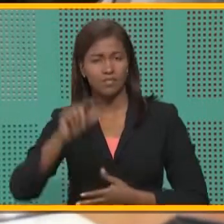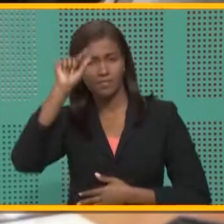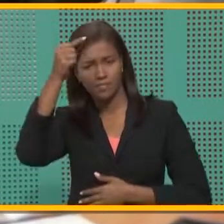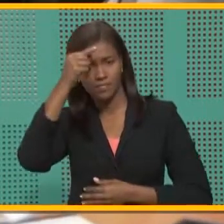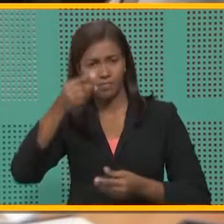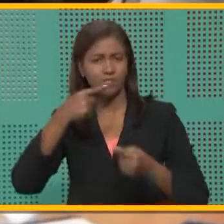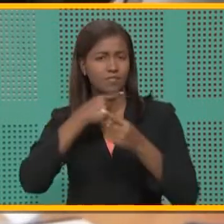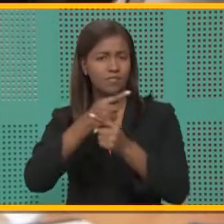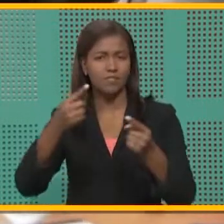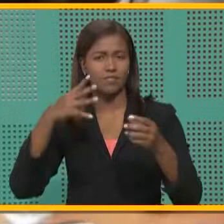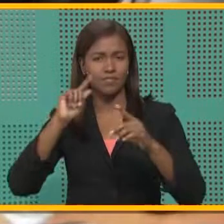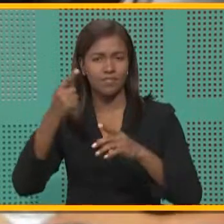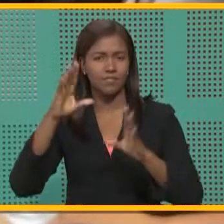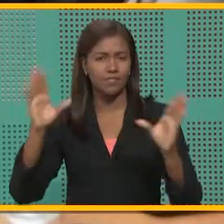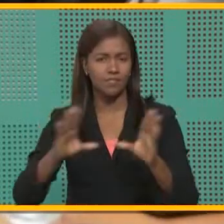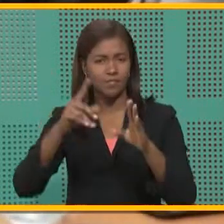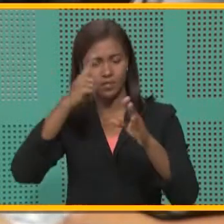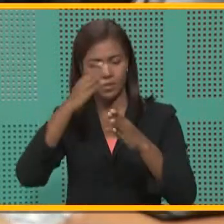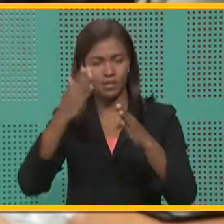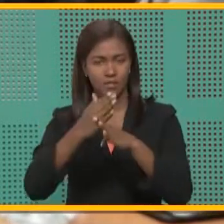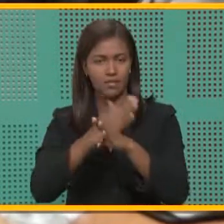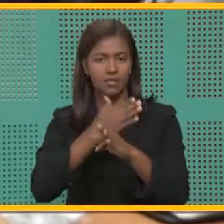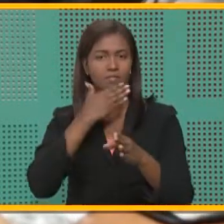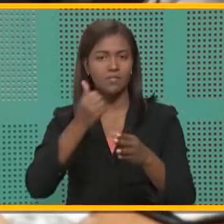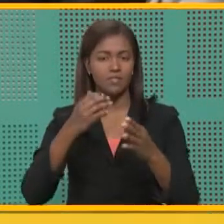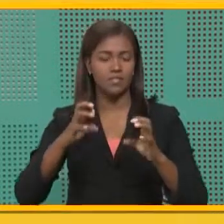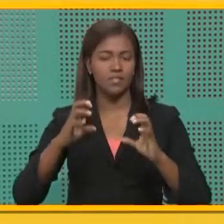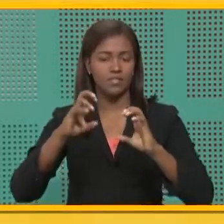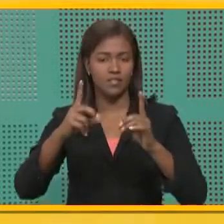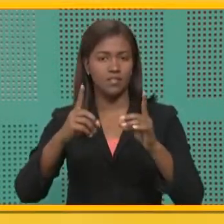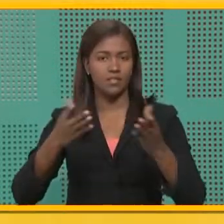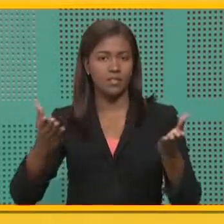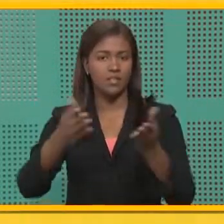Gobierno anuncia primeras acciones para mejorar condiciones de Duquesa.